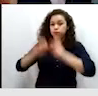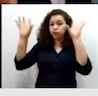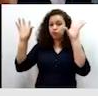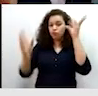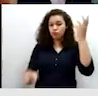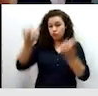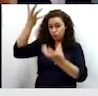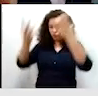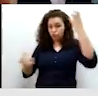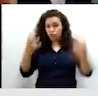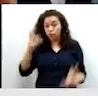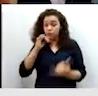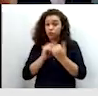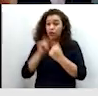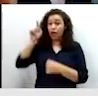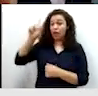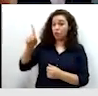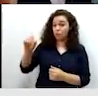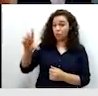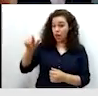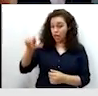pasado hasta en Polanco.